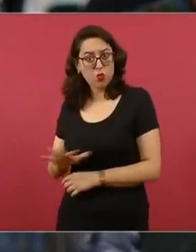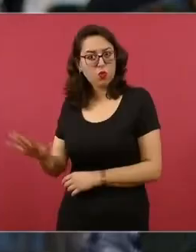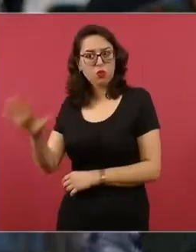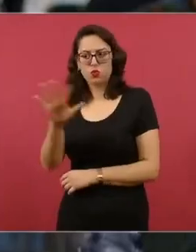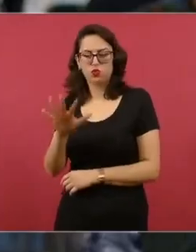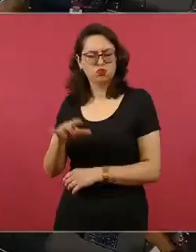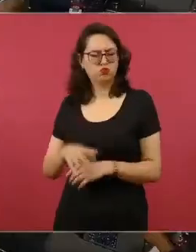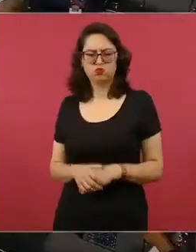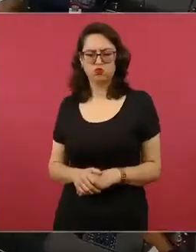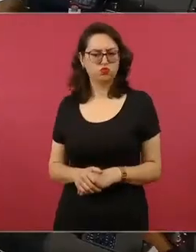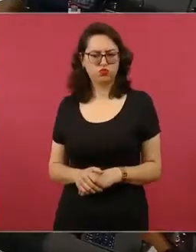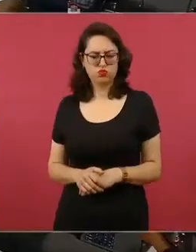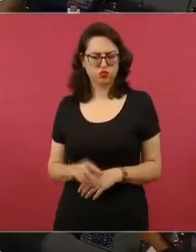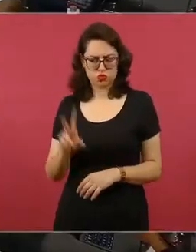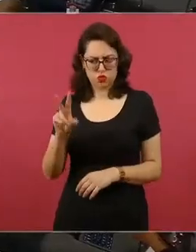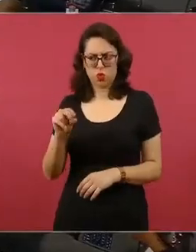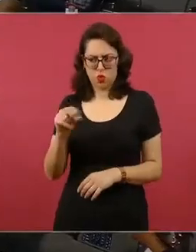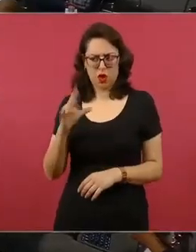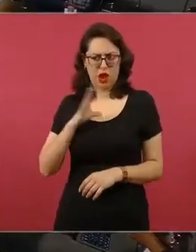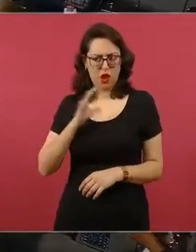que pues se ha quedado